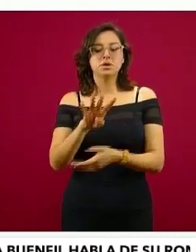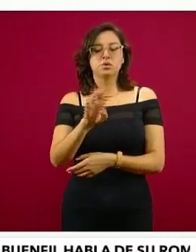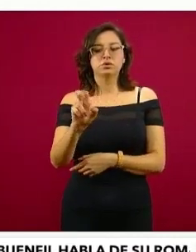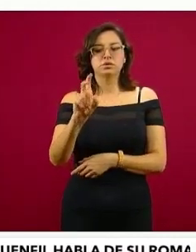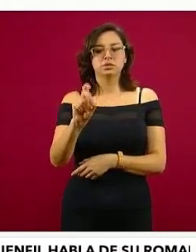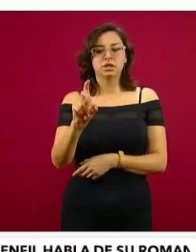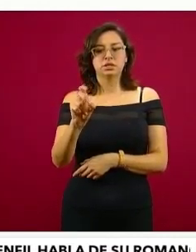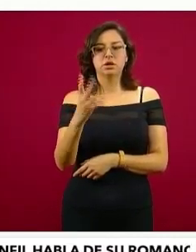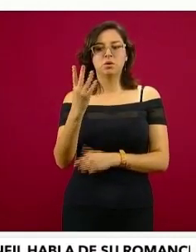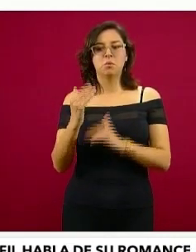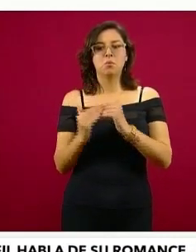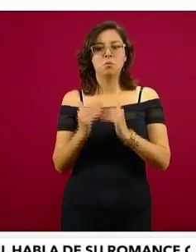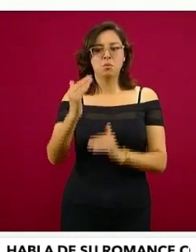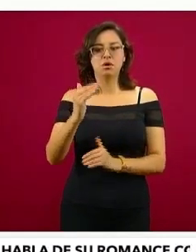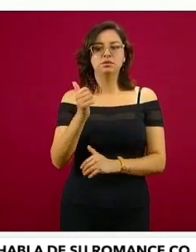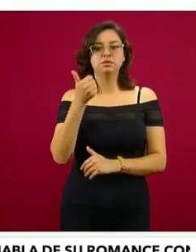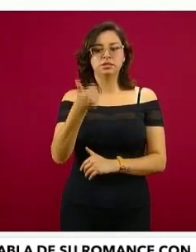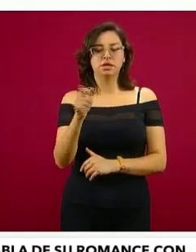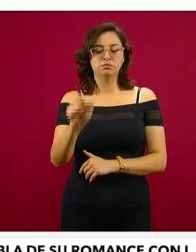representó un incremento del